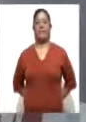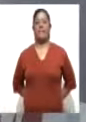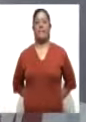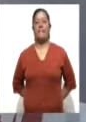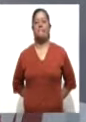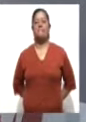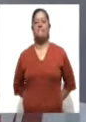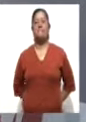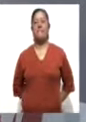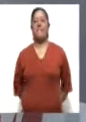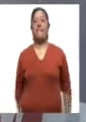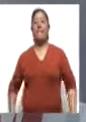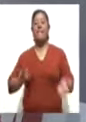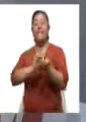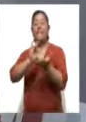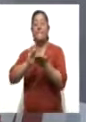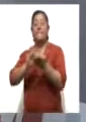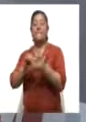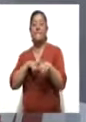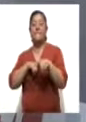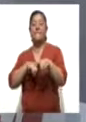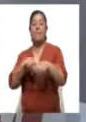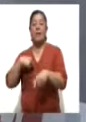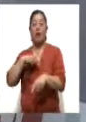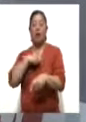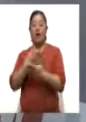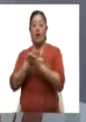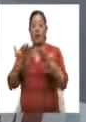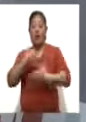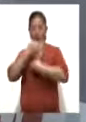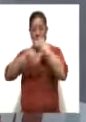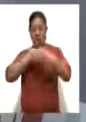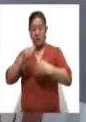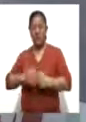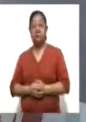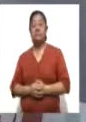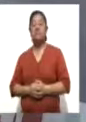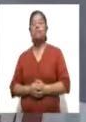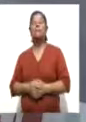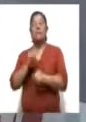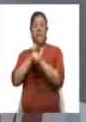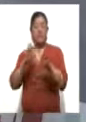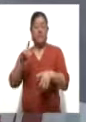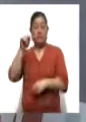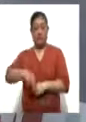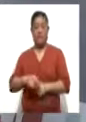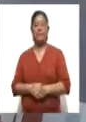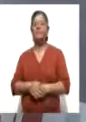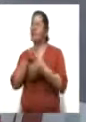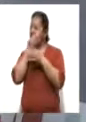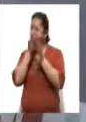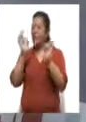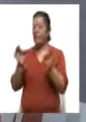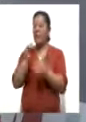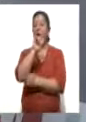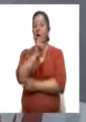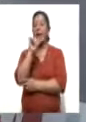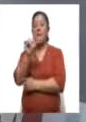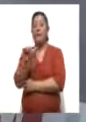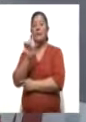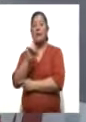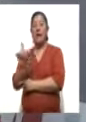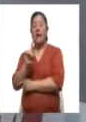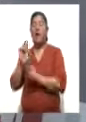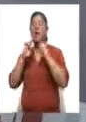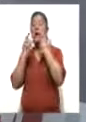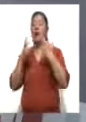Gracias por continuar con nosotros aquí en Ahora Noticias. Y volviendo a la información local, le informo que Anabel Ábalos se reunió con la